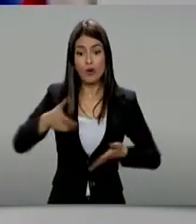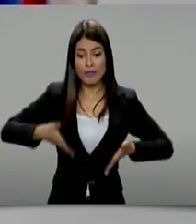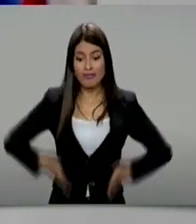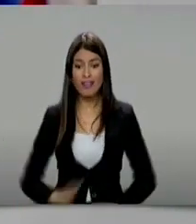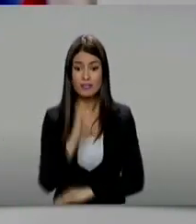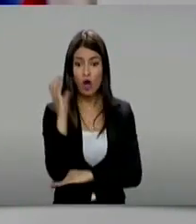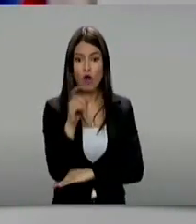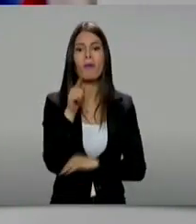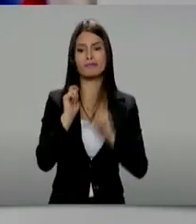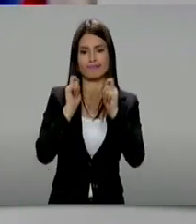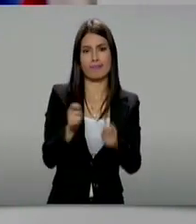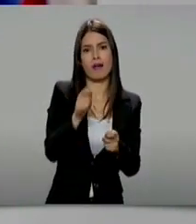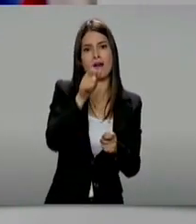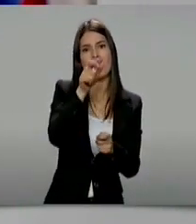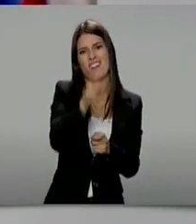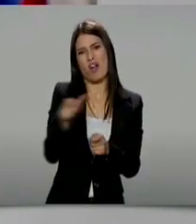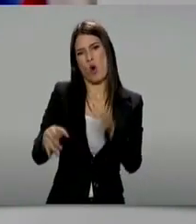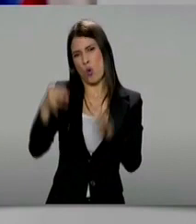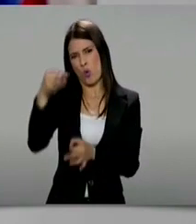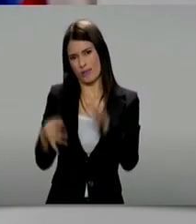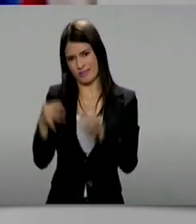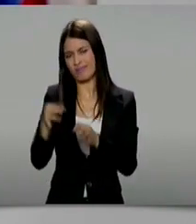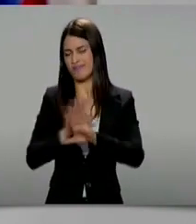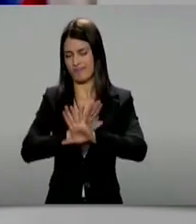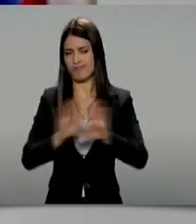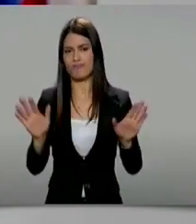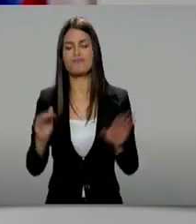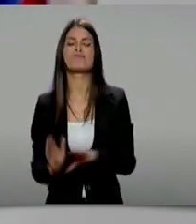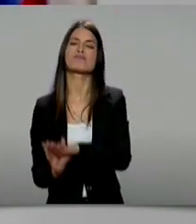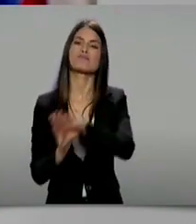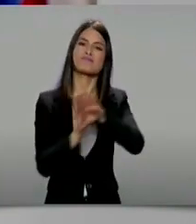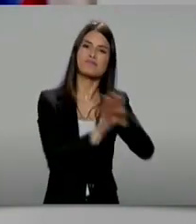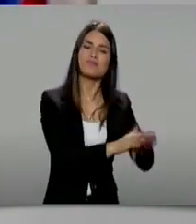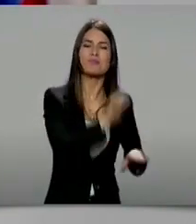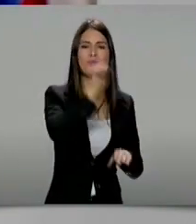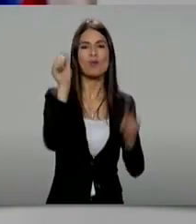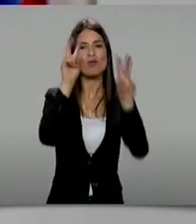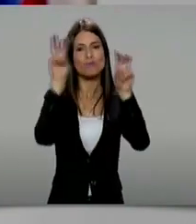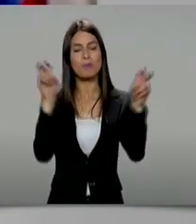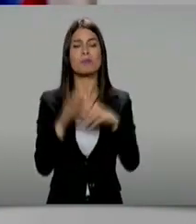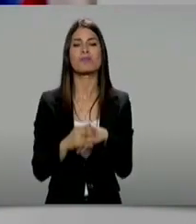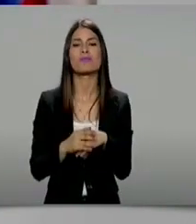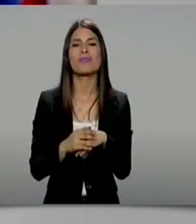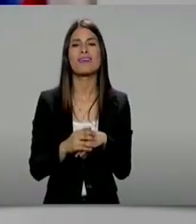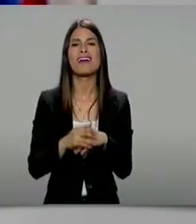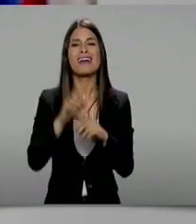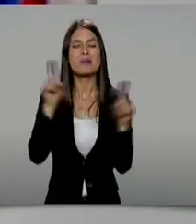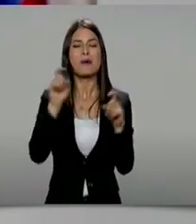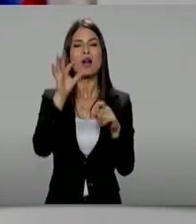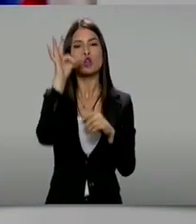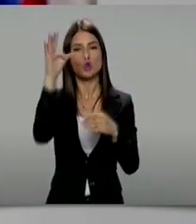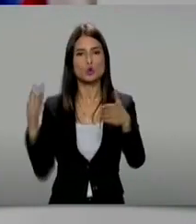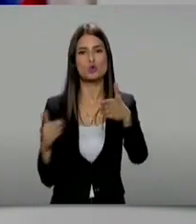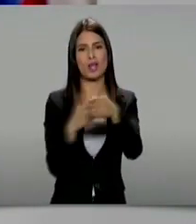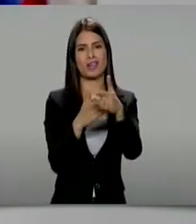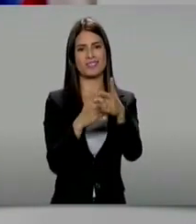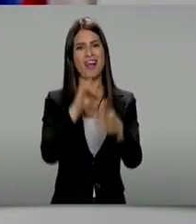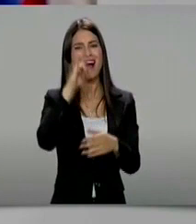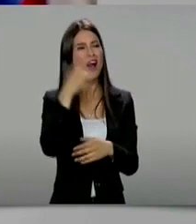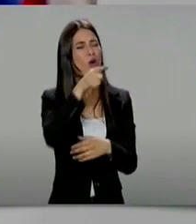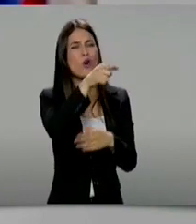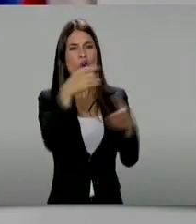controversia era el manejo de las tutelas frente a las decisiones de la justicia especial para la paz ahora como